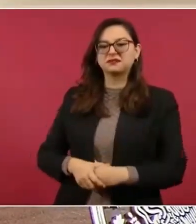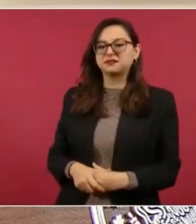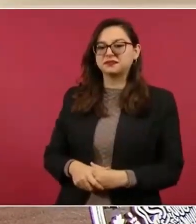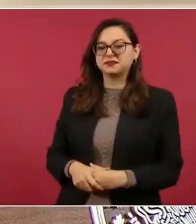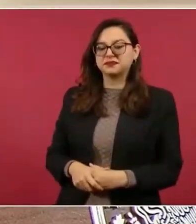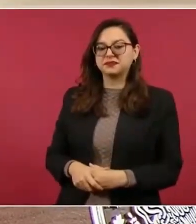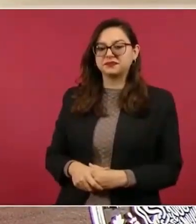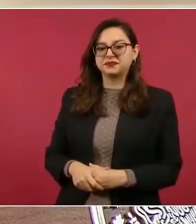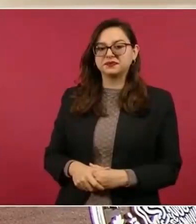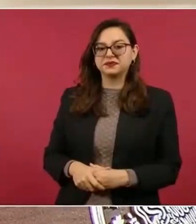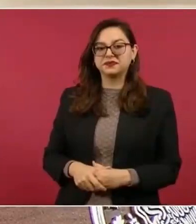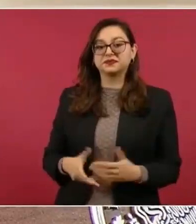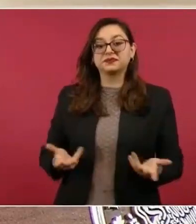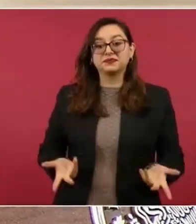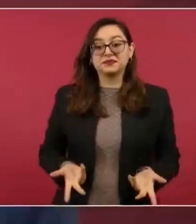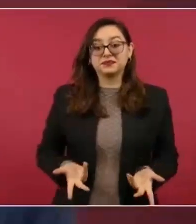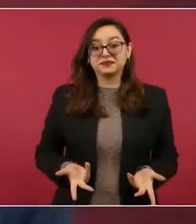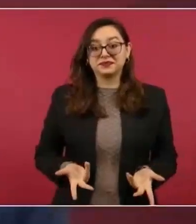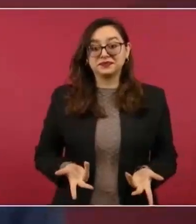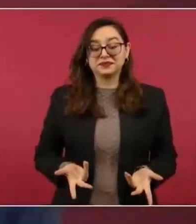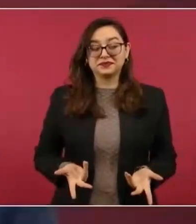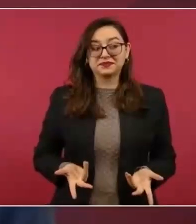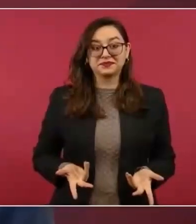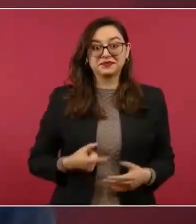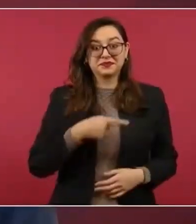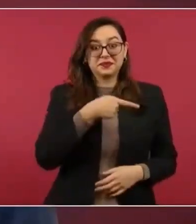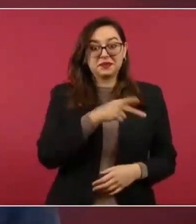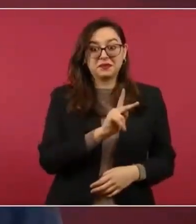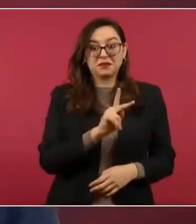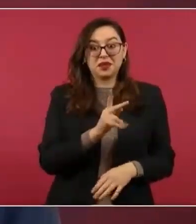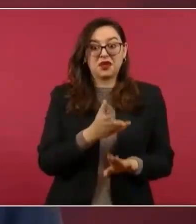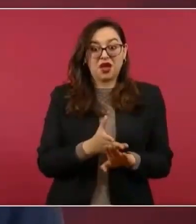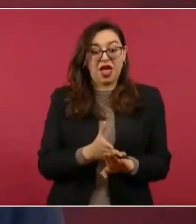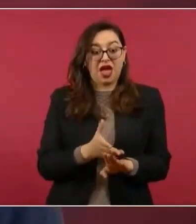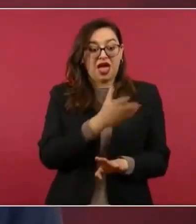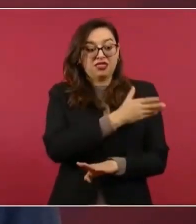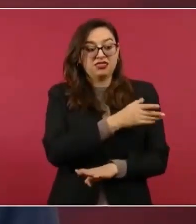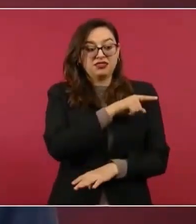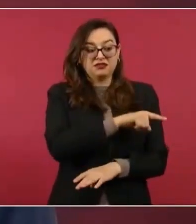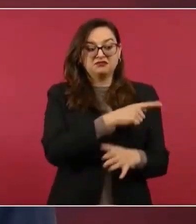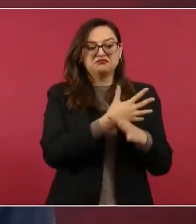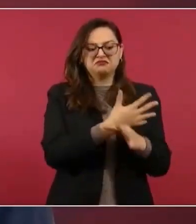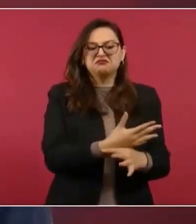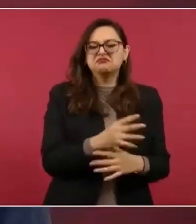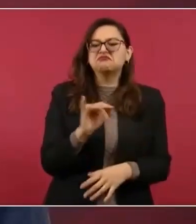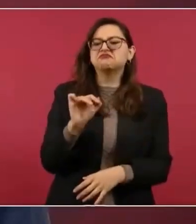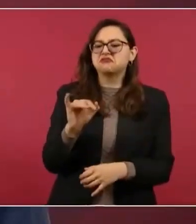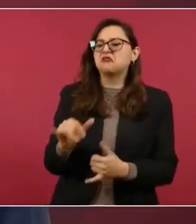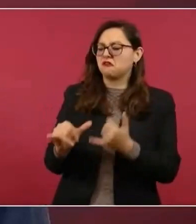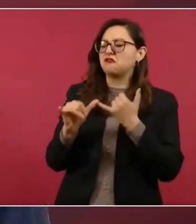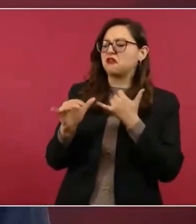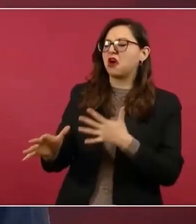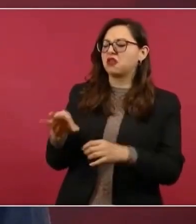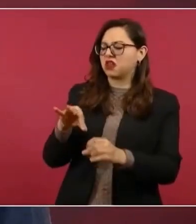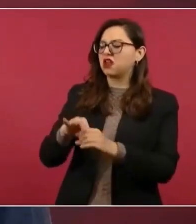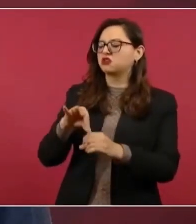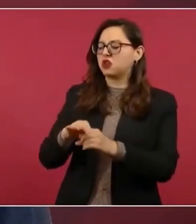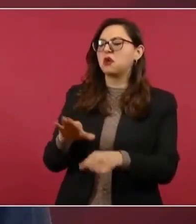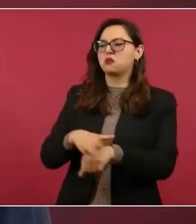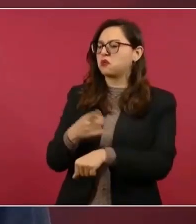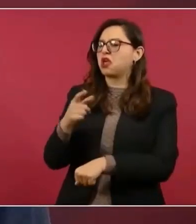que claro que había cargado los dados, que yo era un peligro para México.